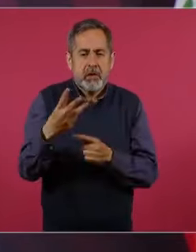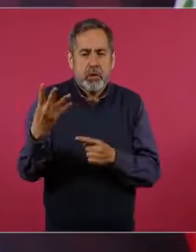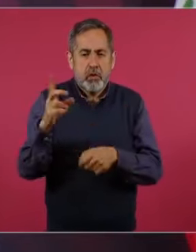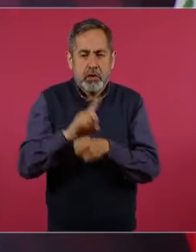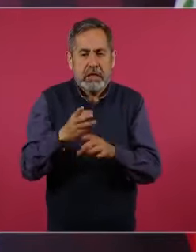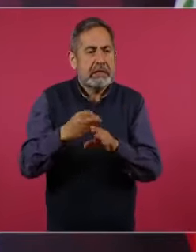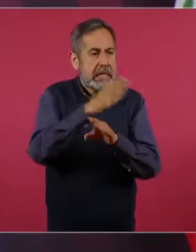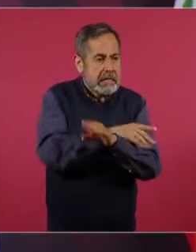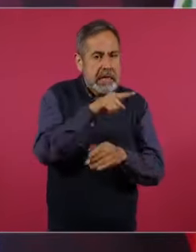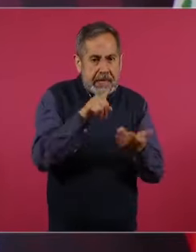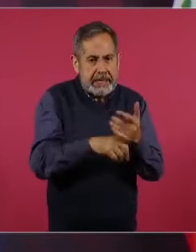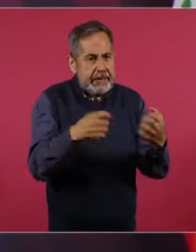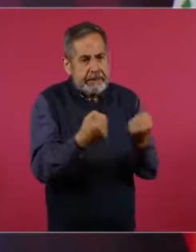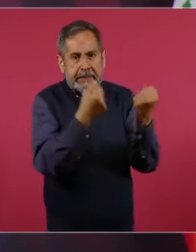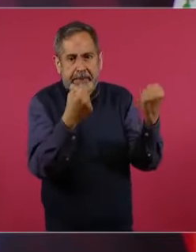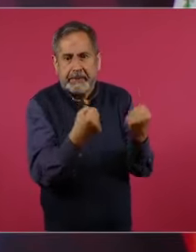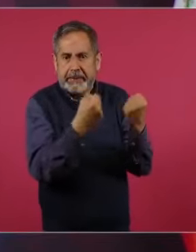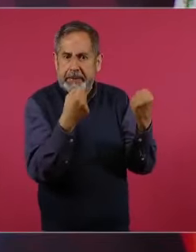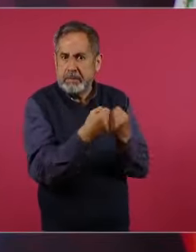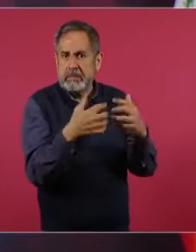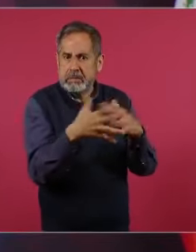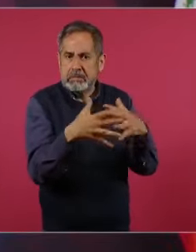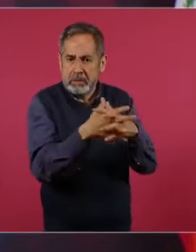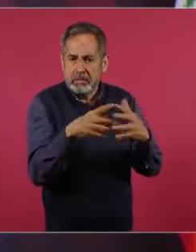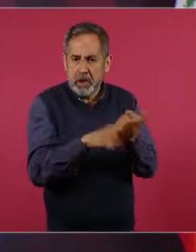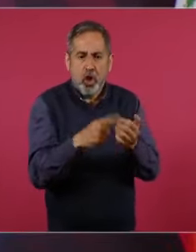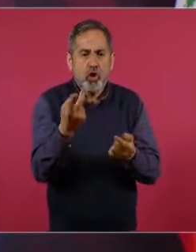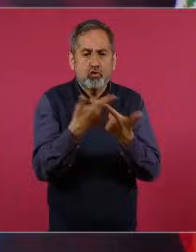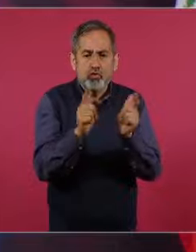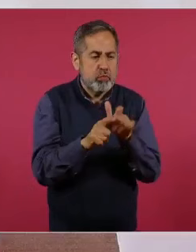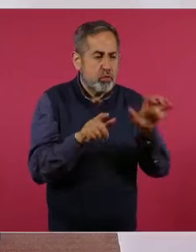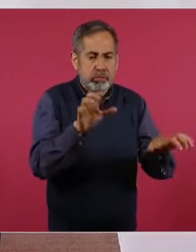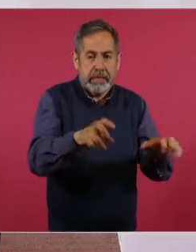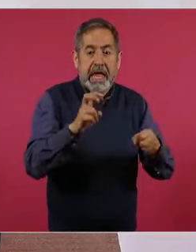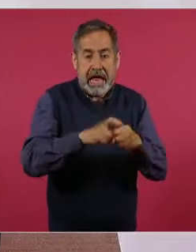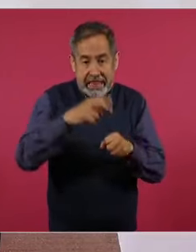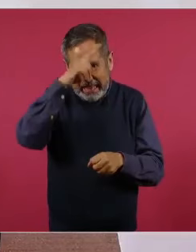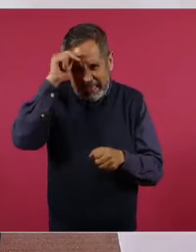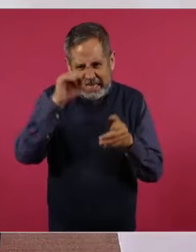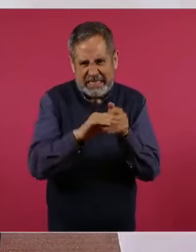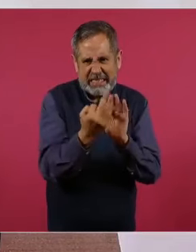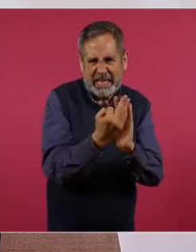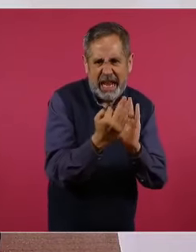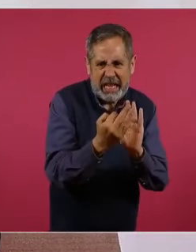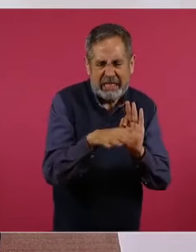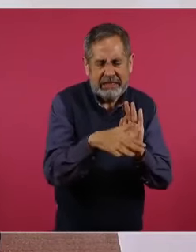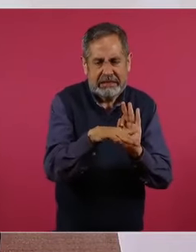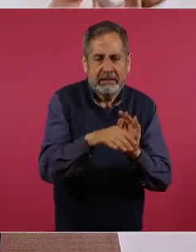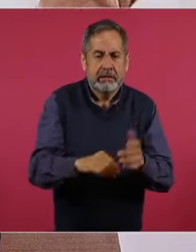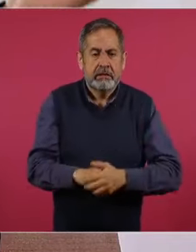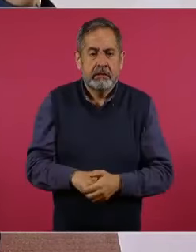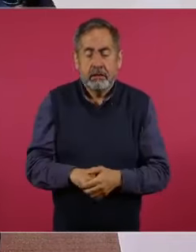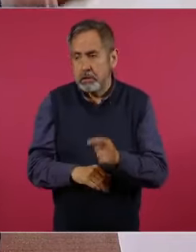3-4 días se están enfrentando ahí 2 grupos. Sí,